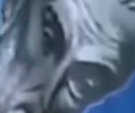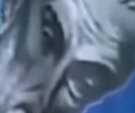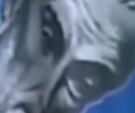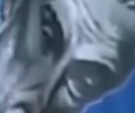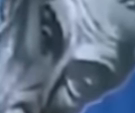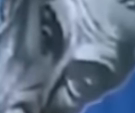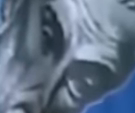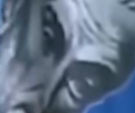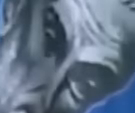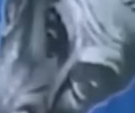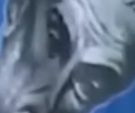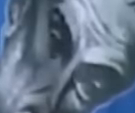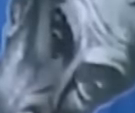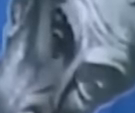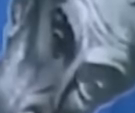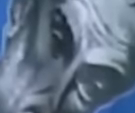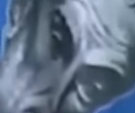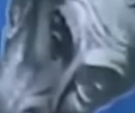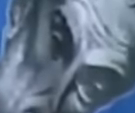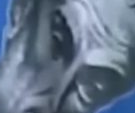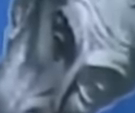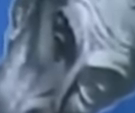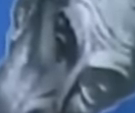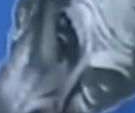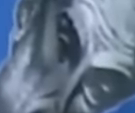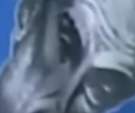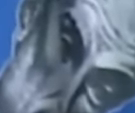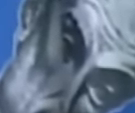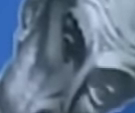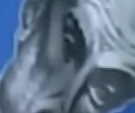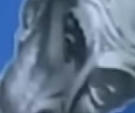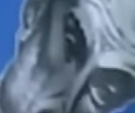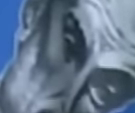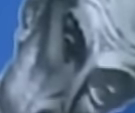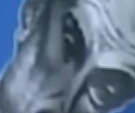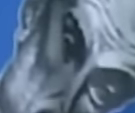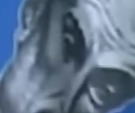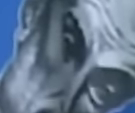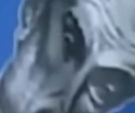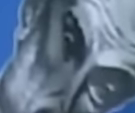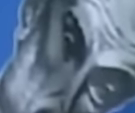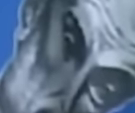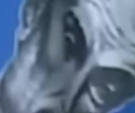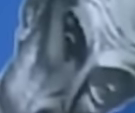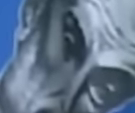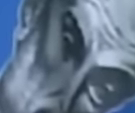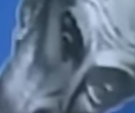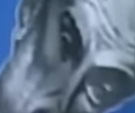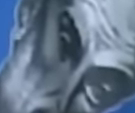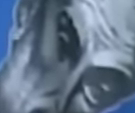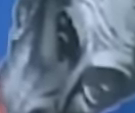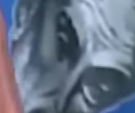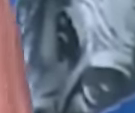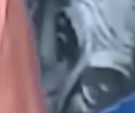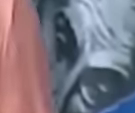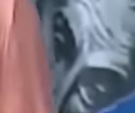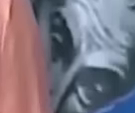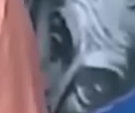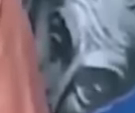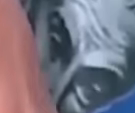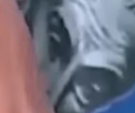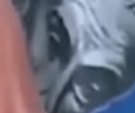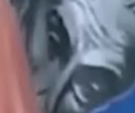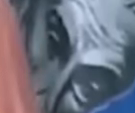eso yo dije 25 años donde las élites fueron echadas del